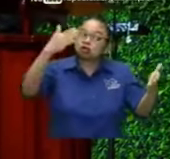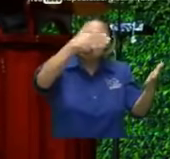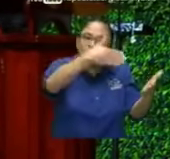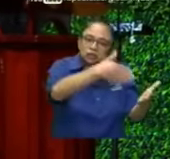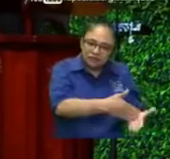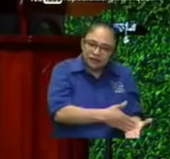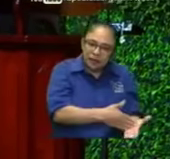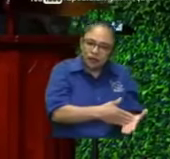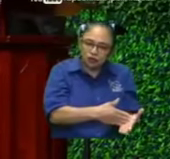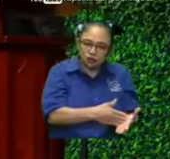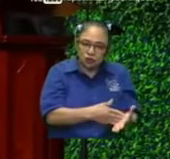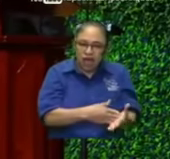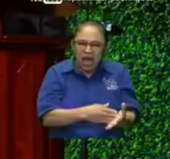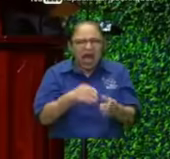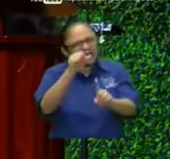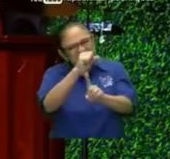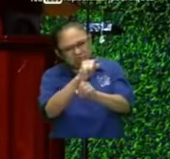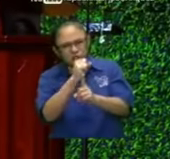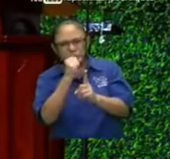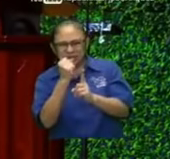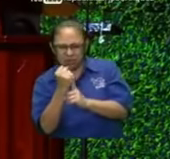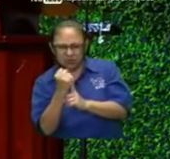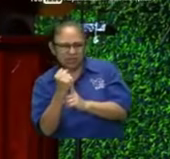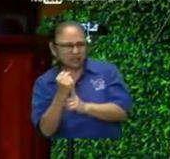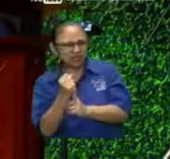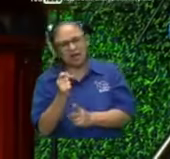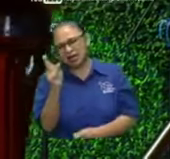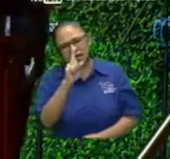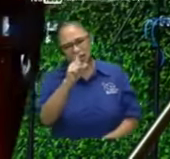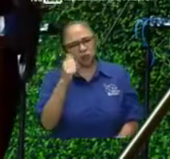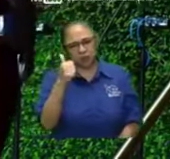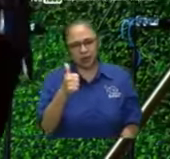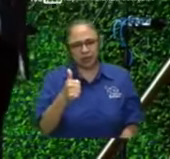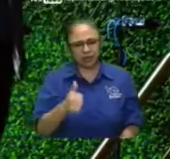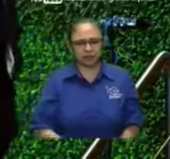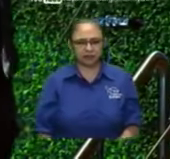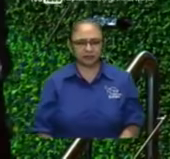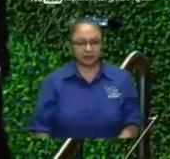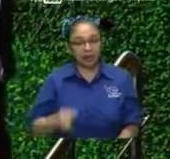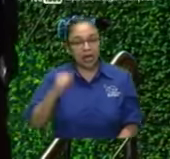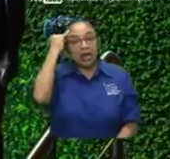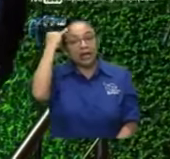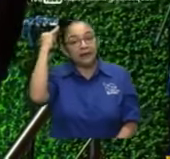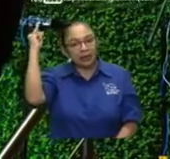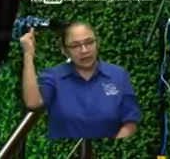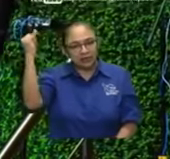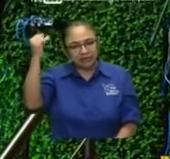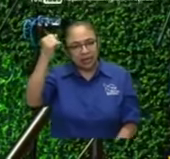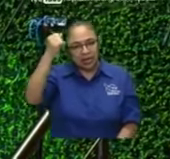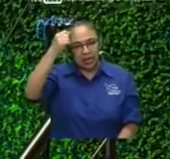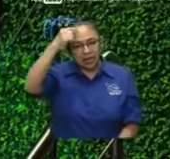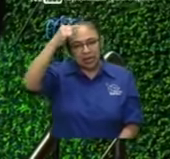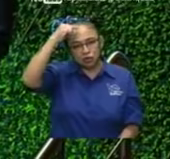de conocimiento que no son los adecuados. Imagínese usted que los griegos,